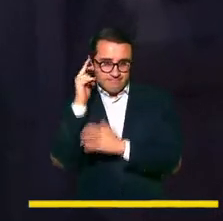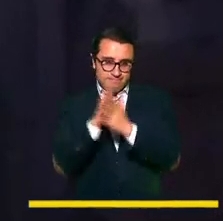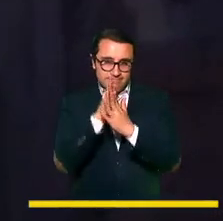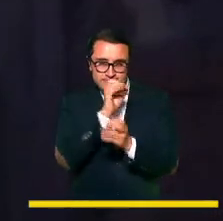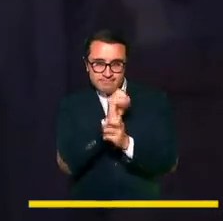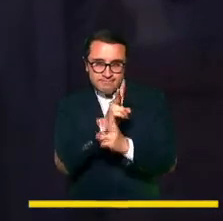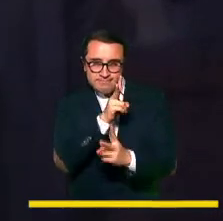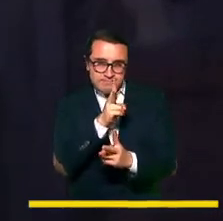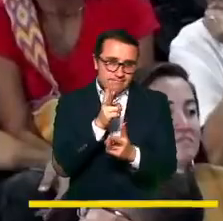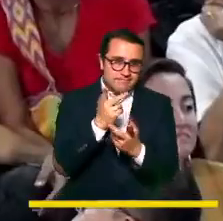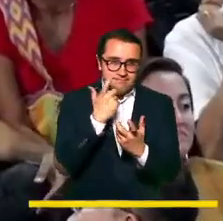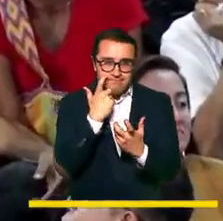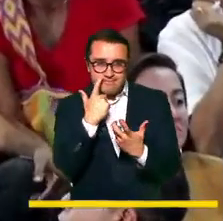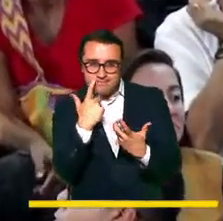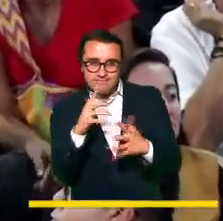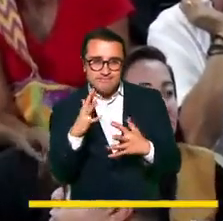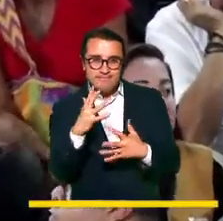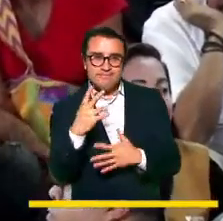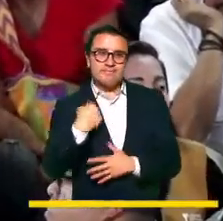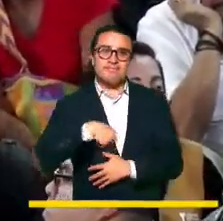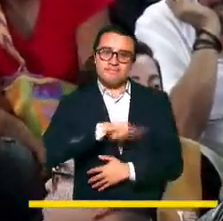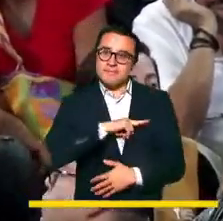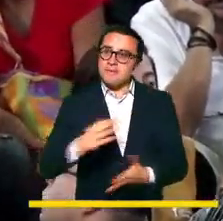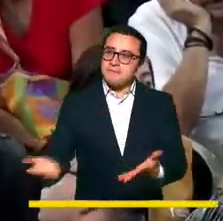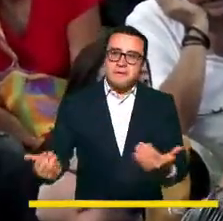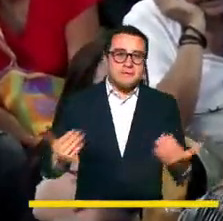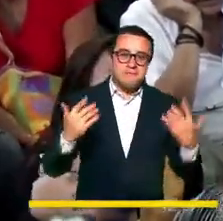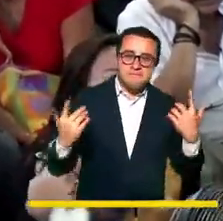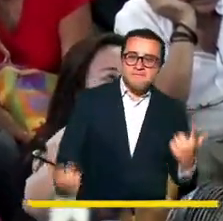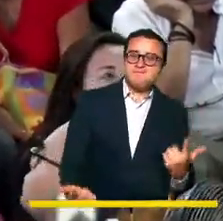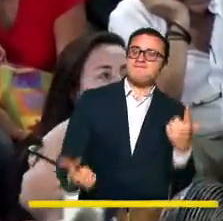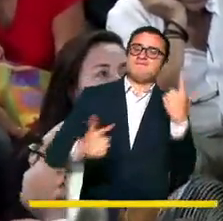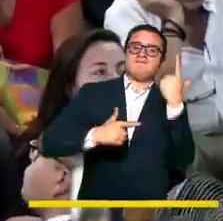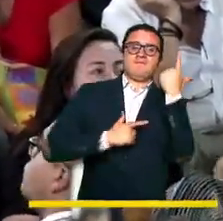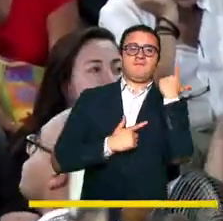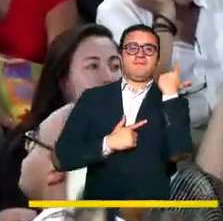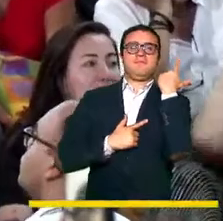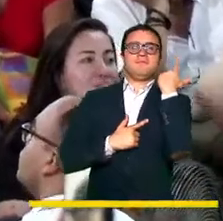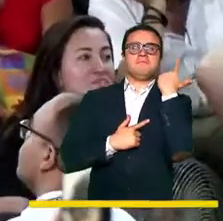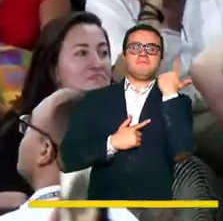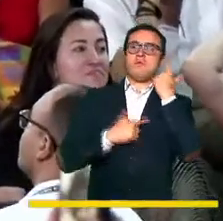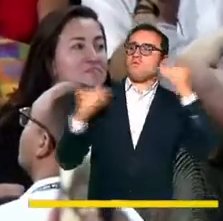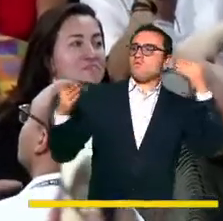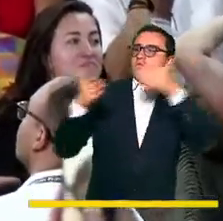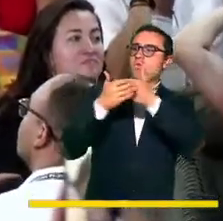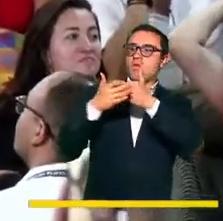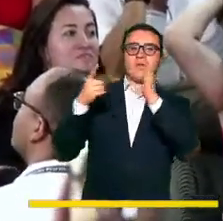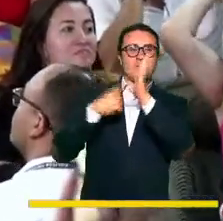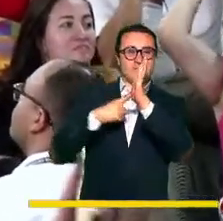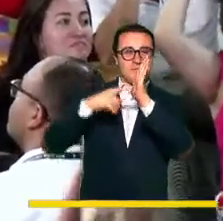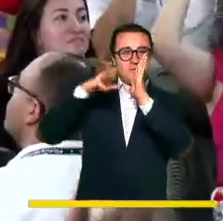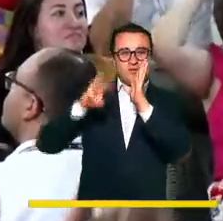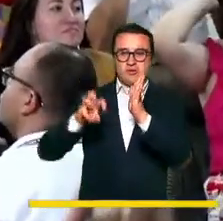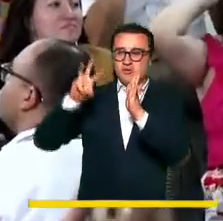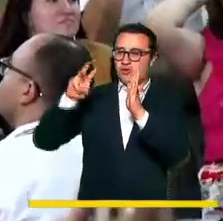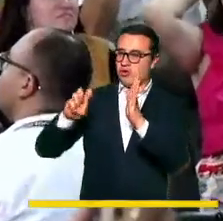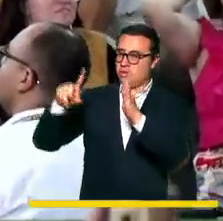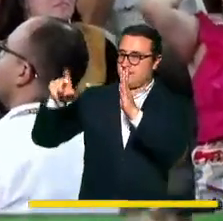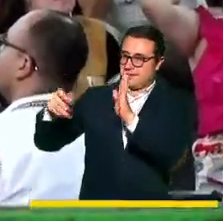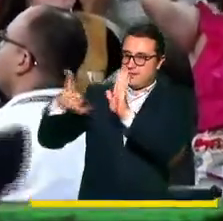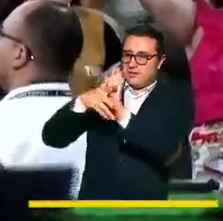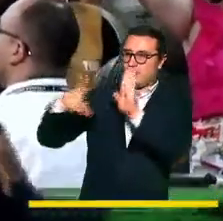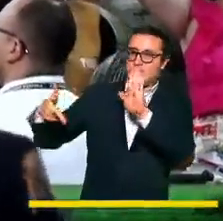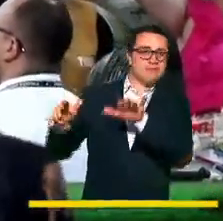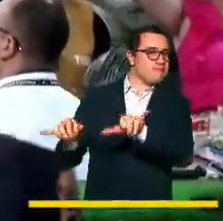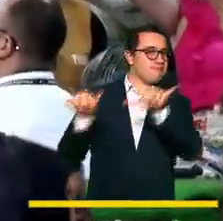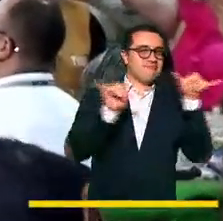riesgo, que nos levantamos en armas también contra la constitución del 86 como